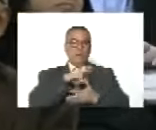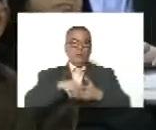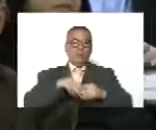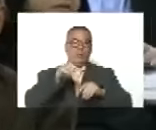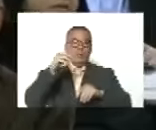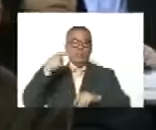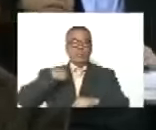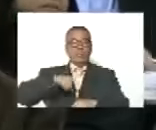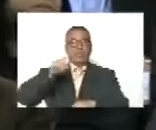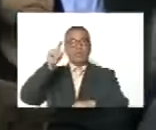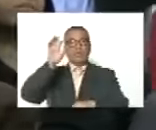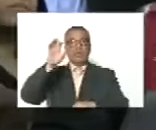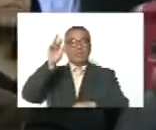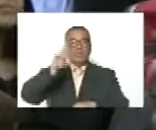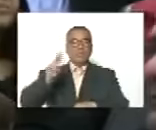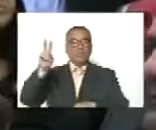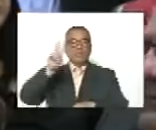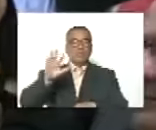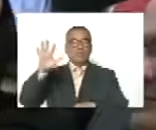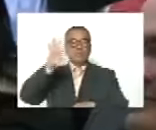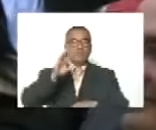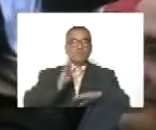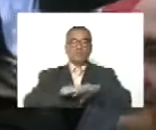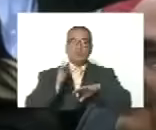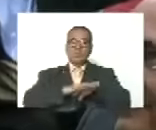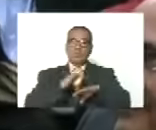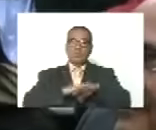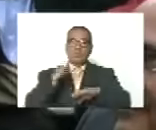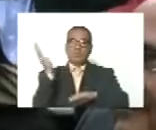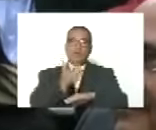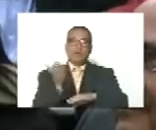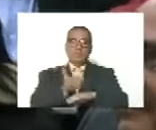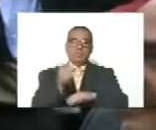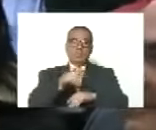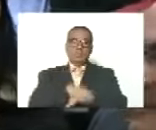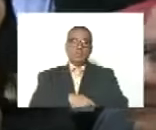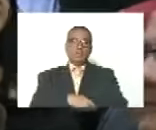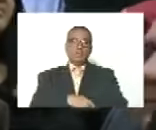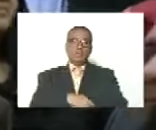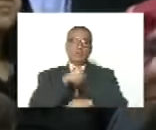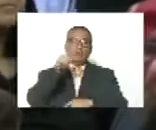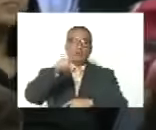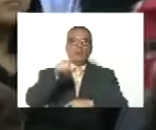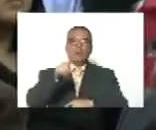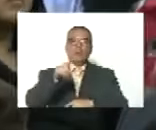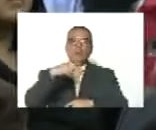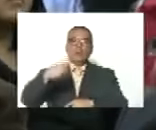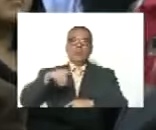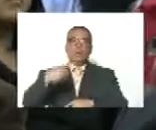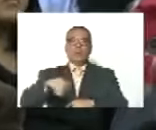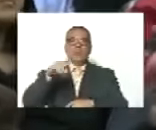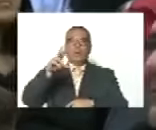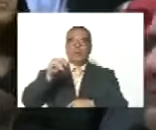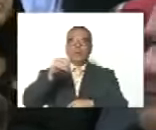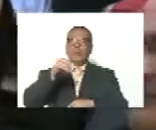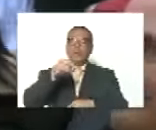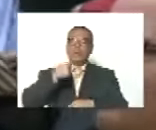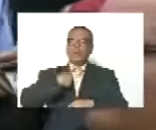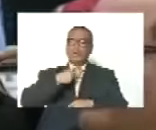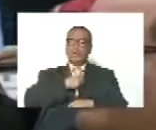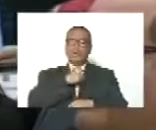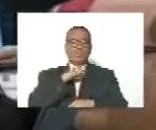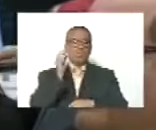la República por culpa de las sanciones, y de eso la democracia cristiana no tiene